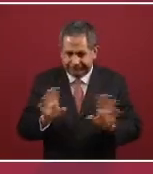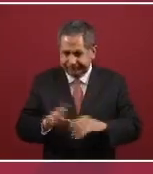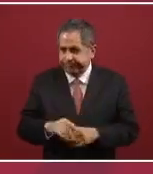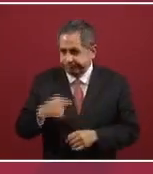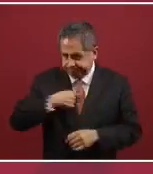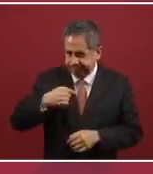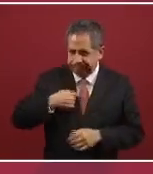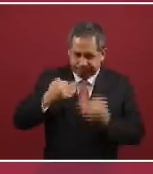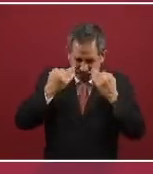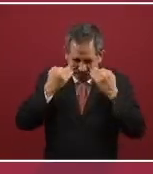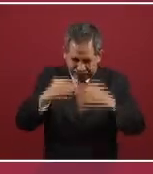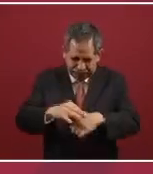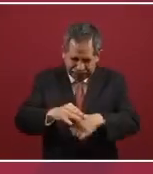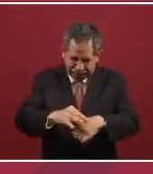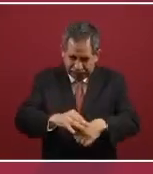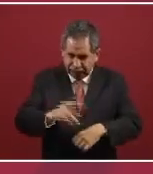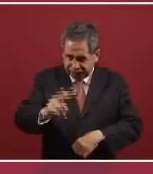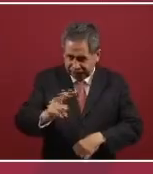nada.